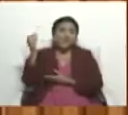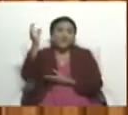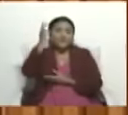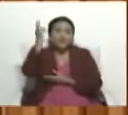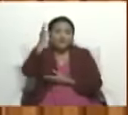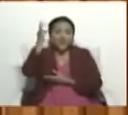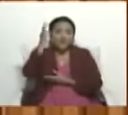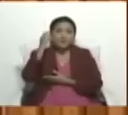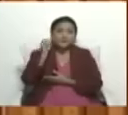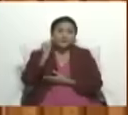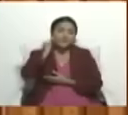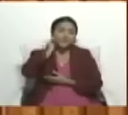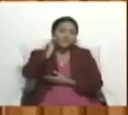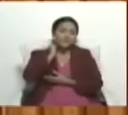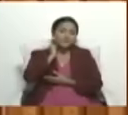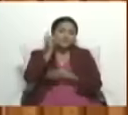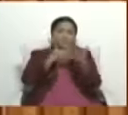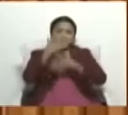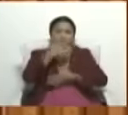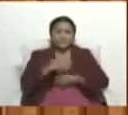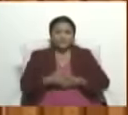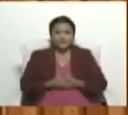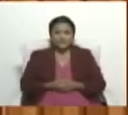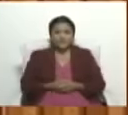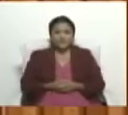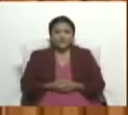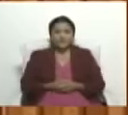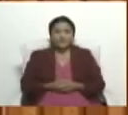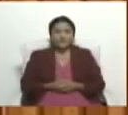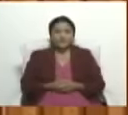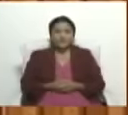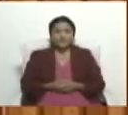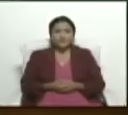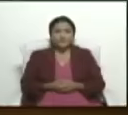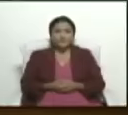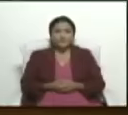de la República Bolivariana de Venezuela, Tarek William Saad.